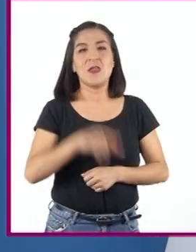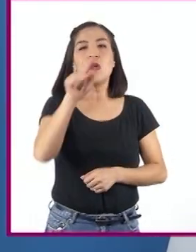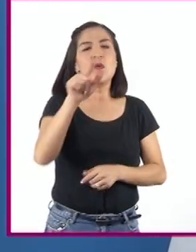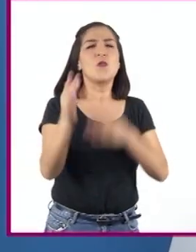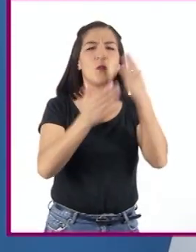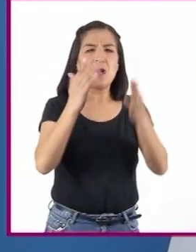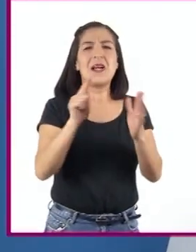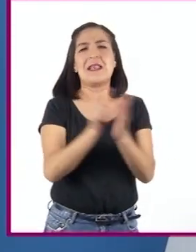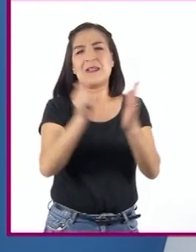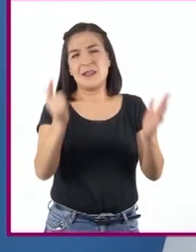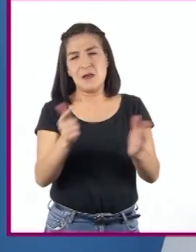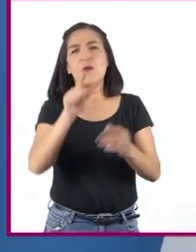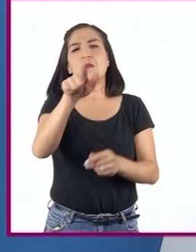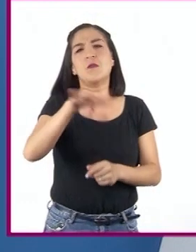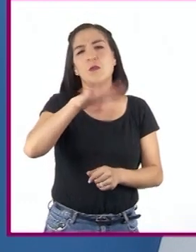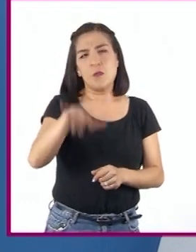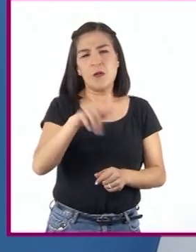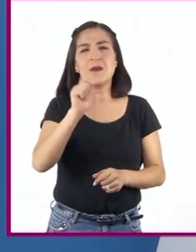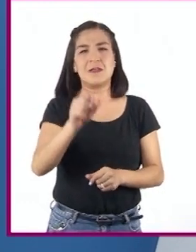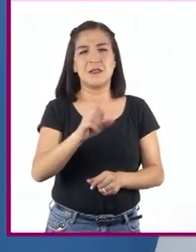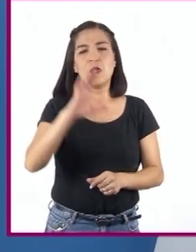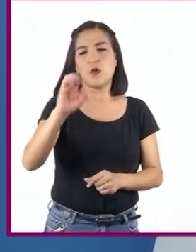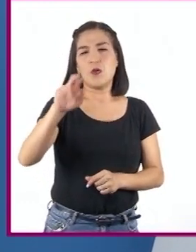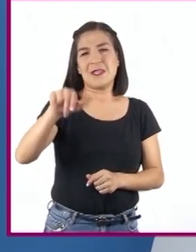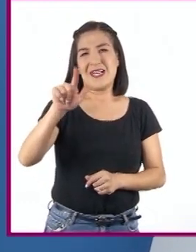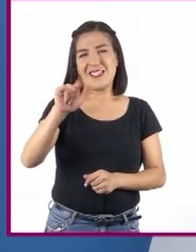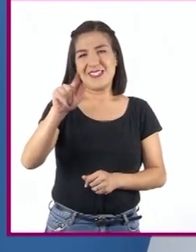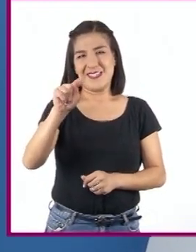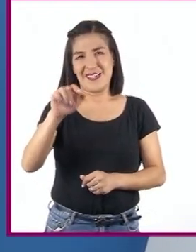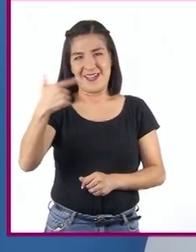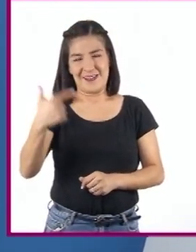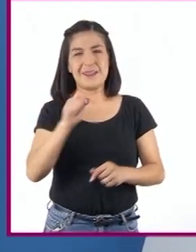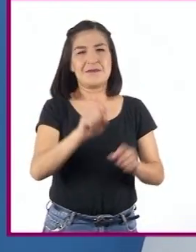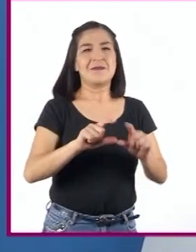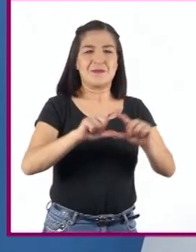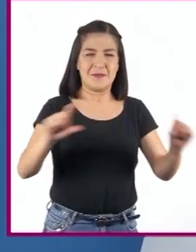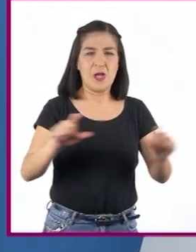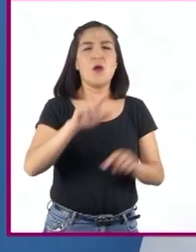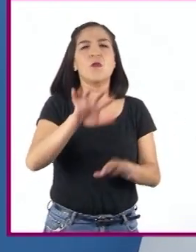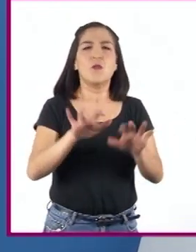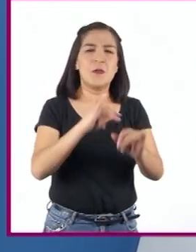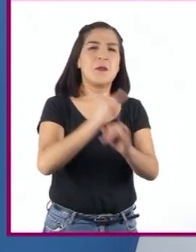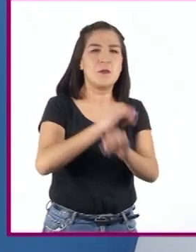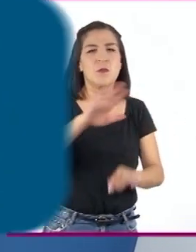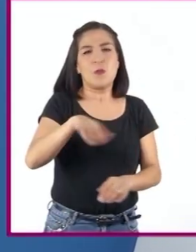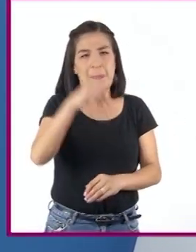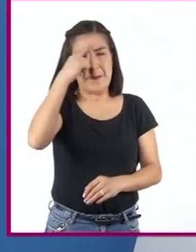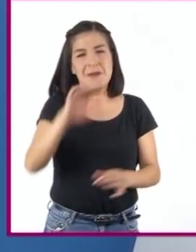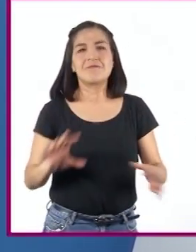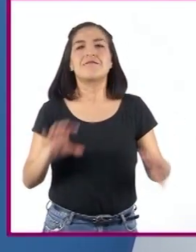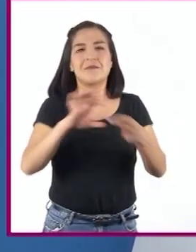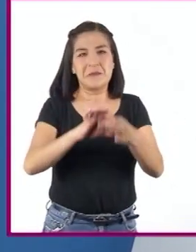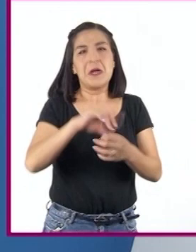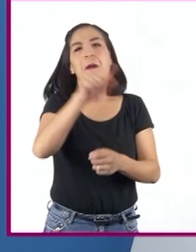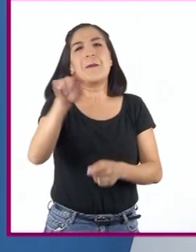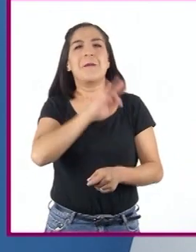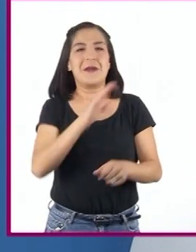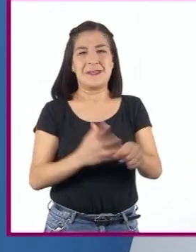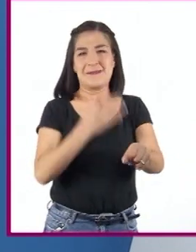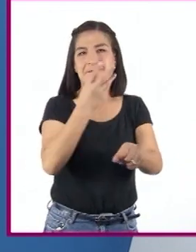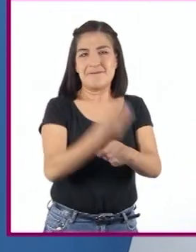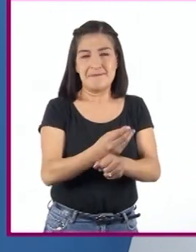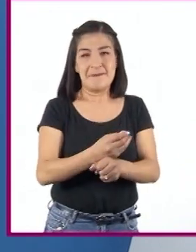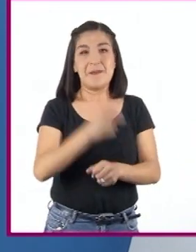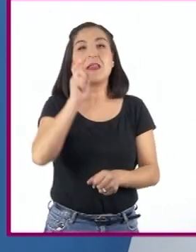de texto o consulten en la página de la CONALITEC las actividades relacionadas con este aprendizaje esperado e intenten dar solución,